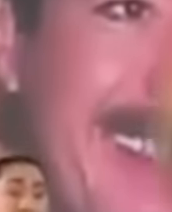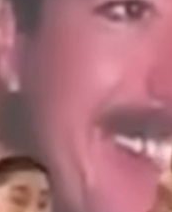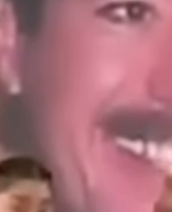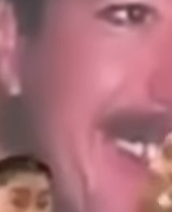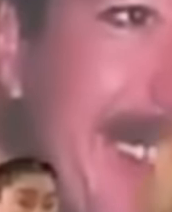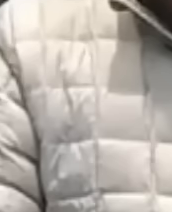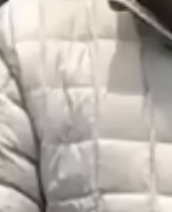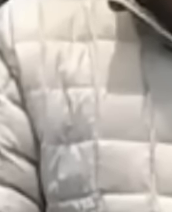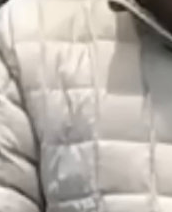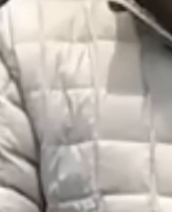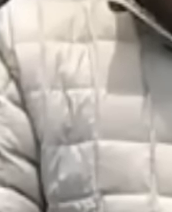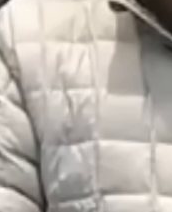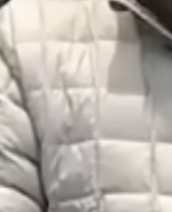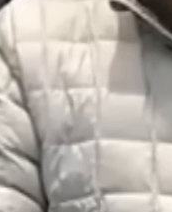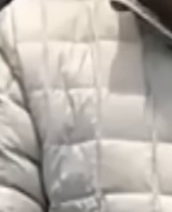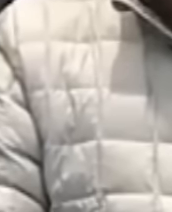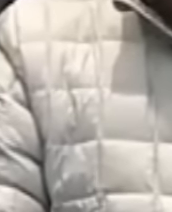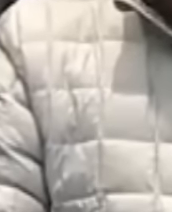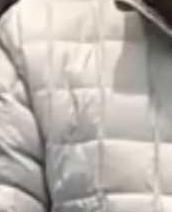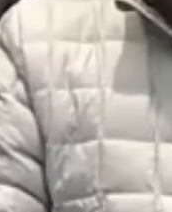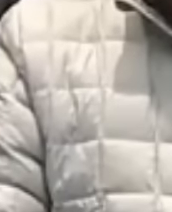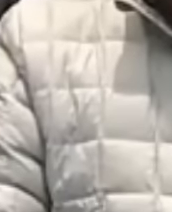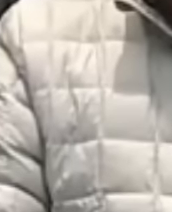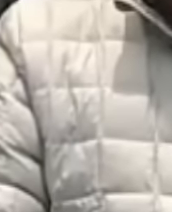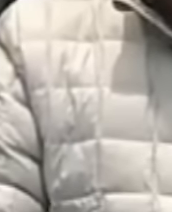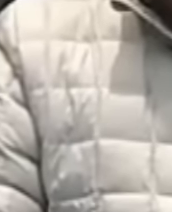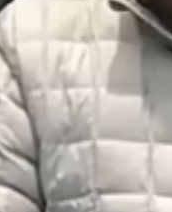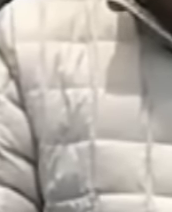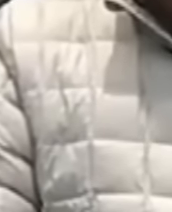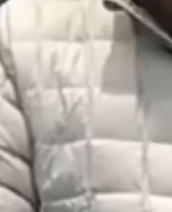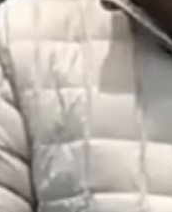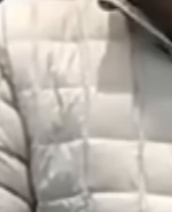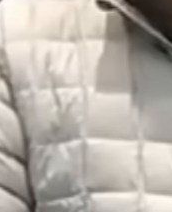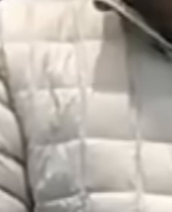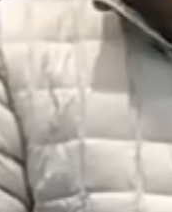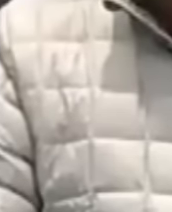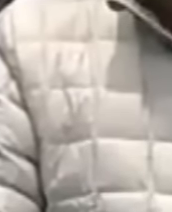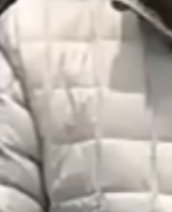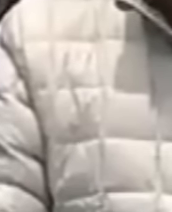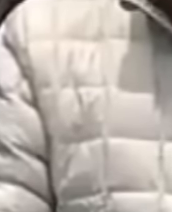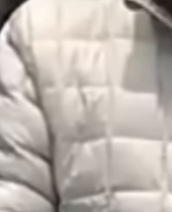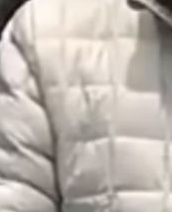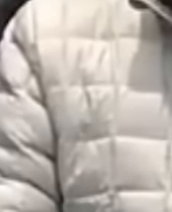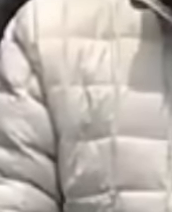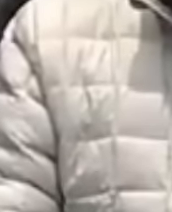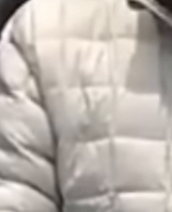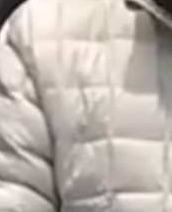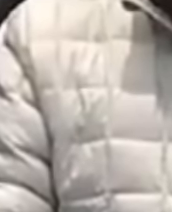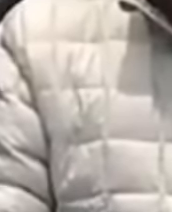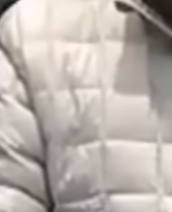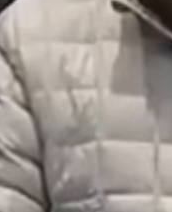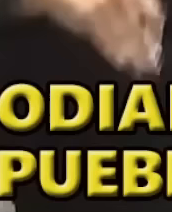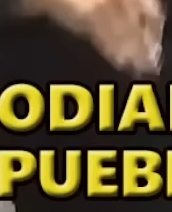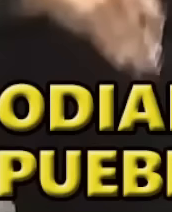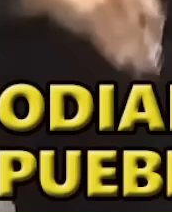está enferma. Vienen aquí a llorarle a Carlos Manso sin saber su nombre, como lo hizo Lili